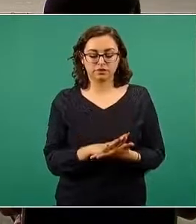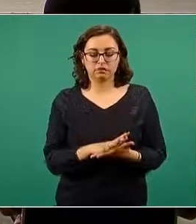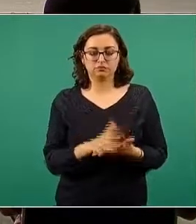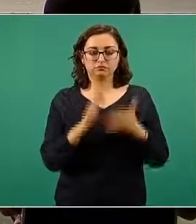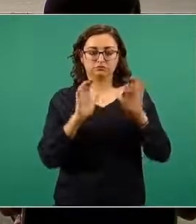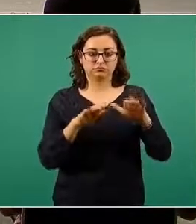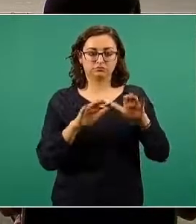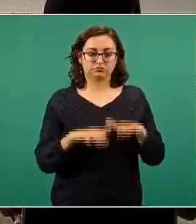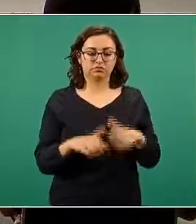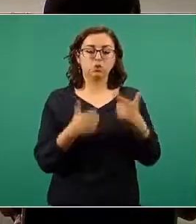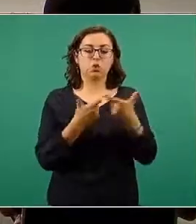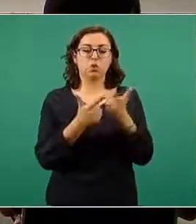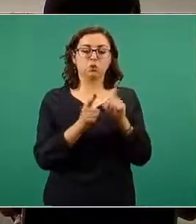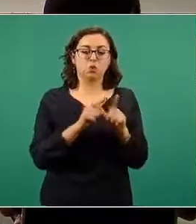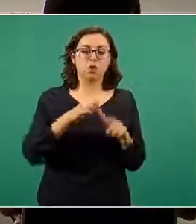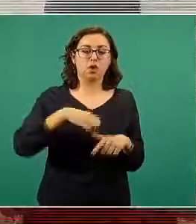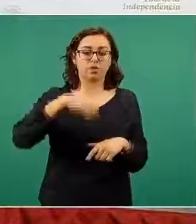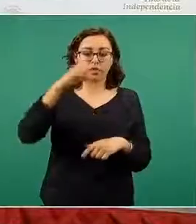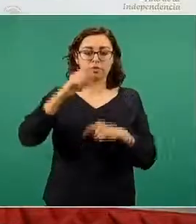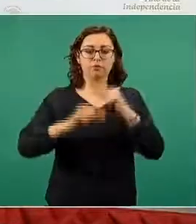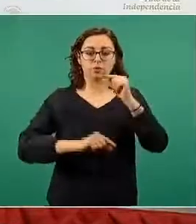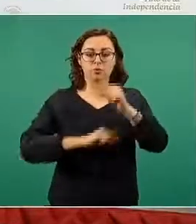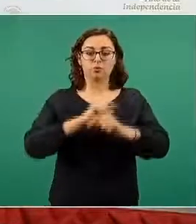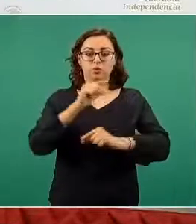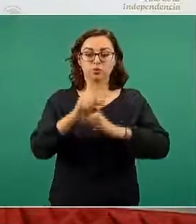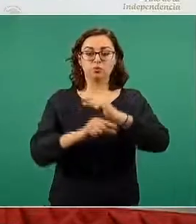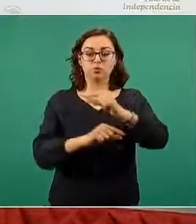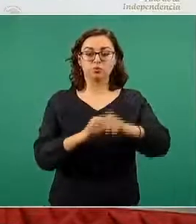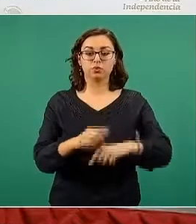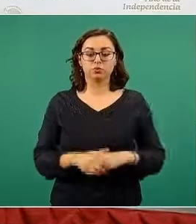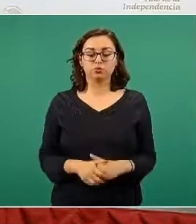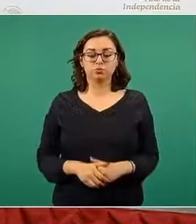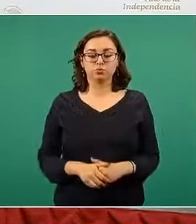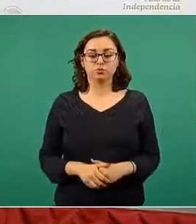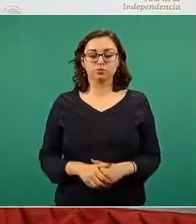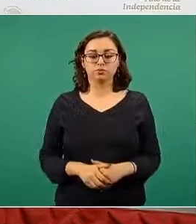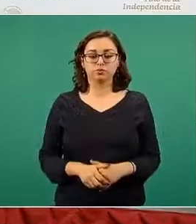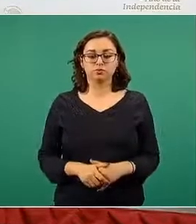los grupos de edad para poderse vacunar.